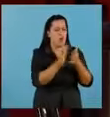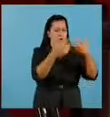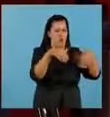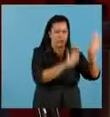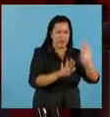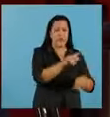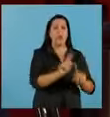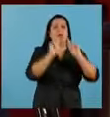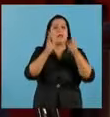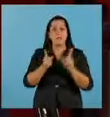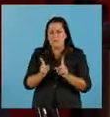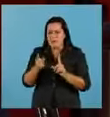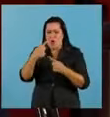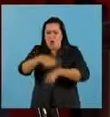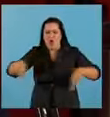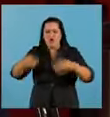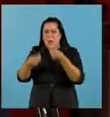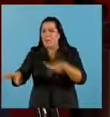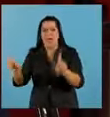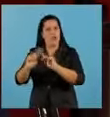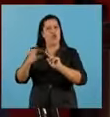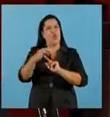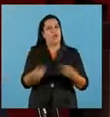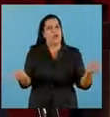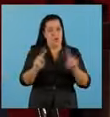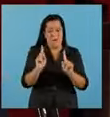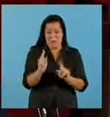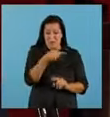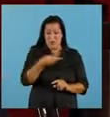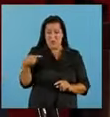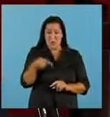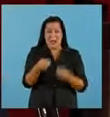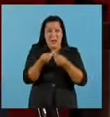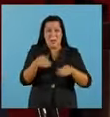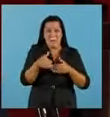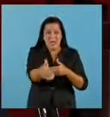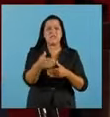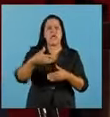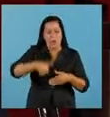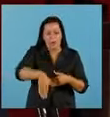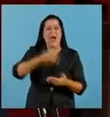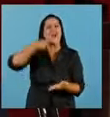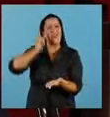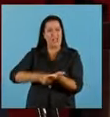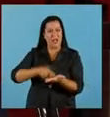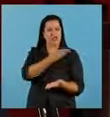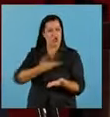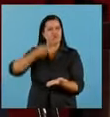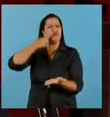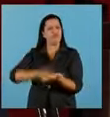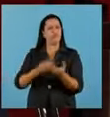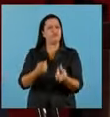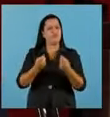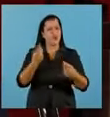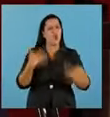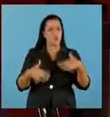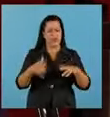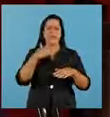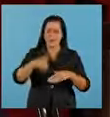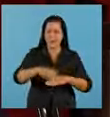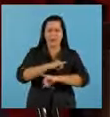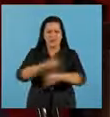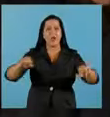reponer el orden que se ha perdido, esta misma semana que iniciamos, dictaré un decreto de necesidad y urgencia que modifique la